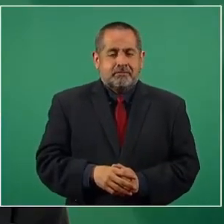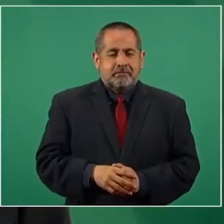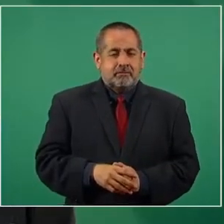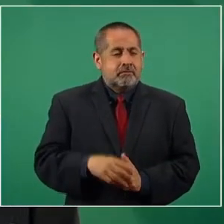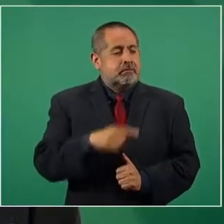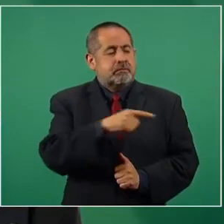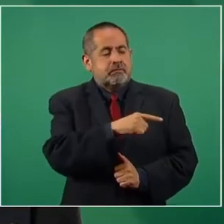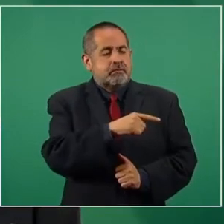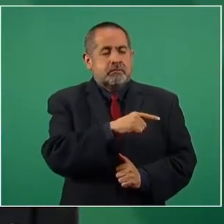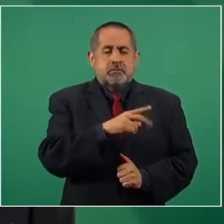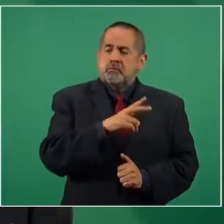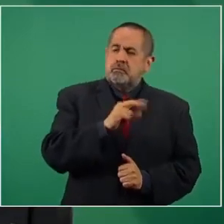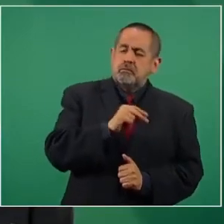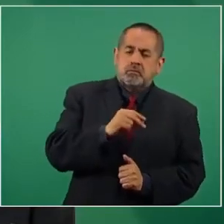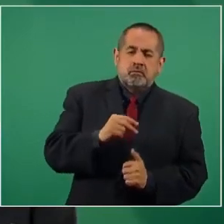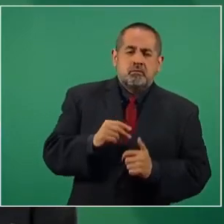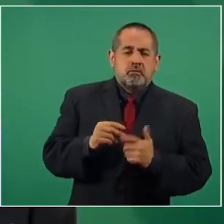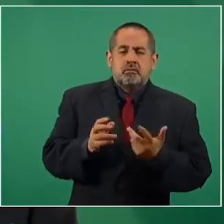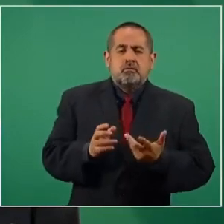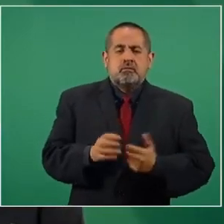Y no